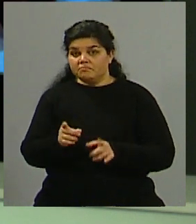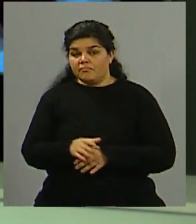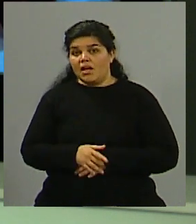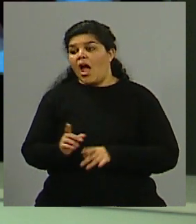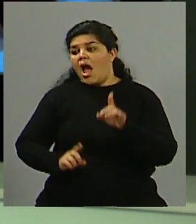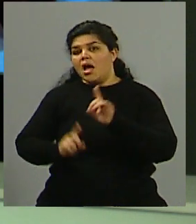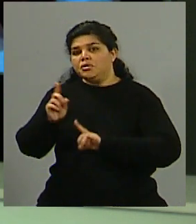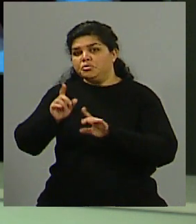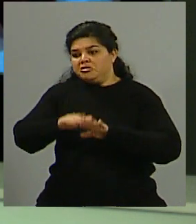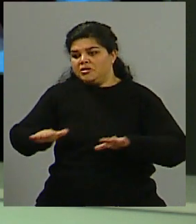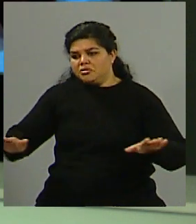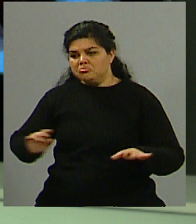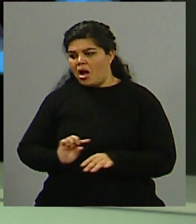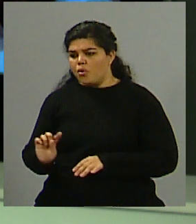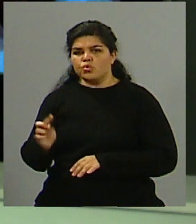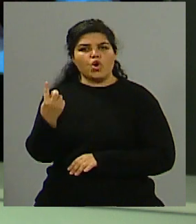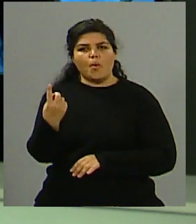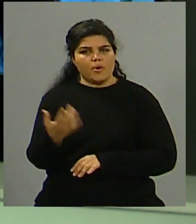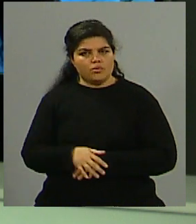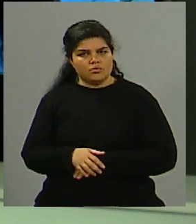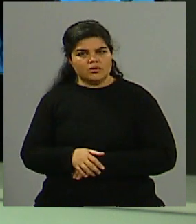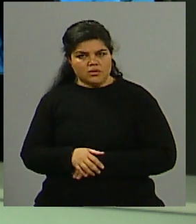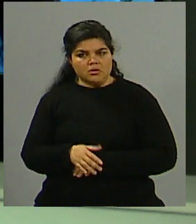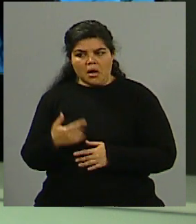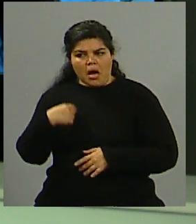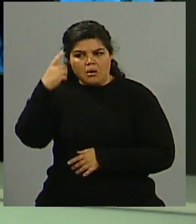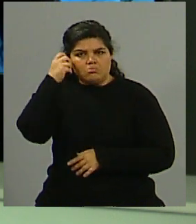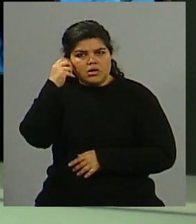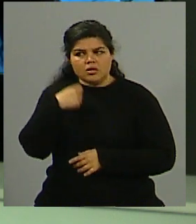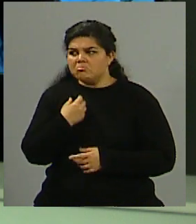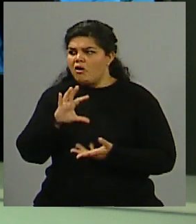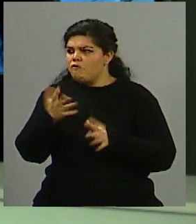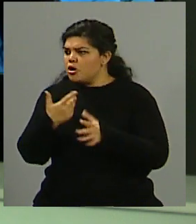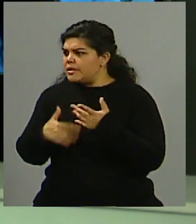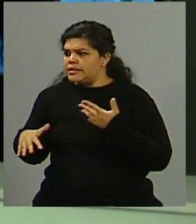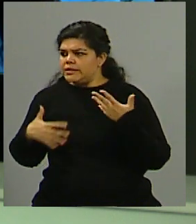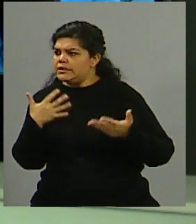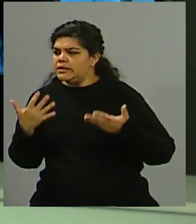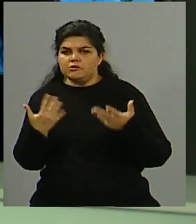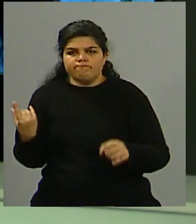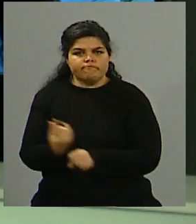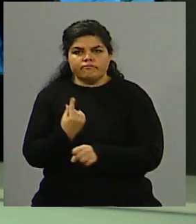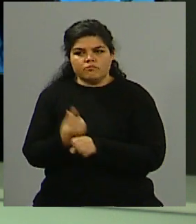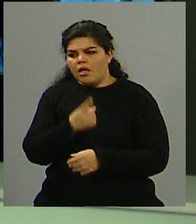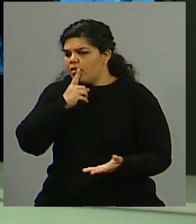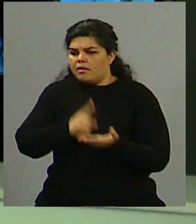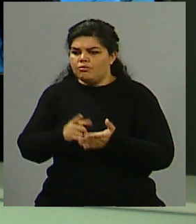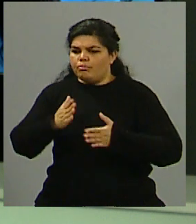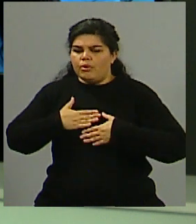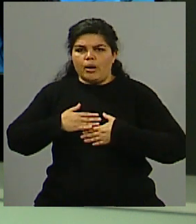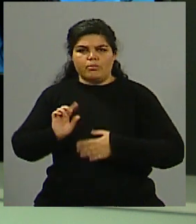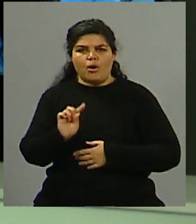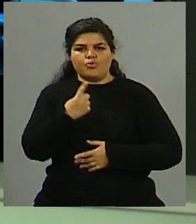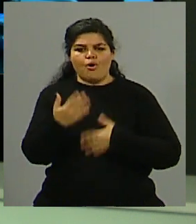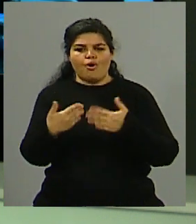aprendieron a ser autónomos porque no tenían otra alternativa, ¿no? Entonces eso los hizo crecer y avanzar. Otros al